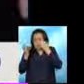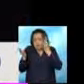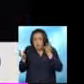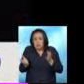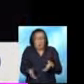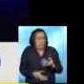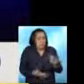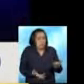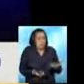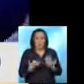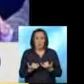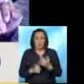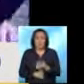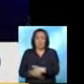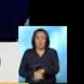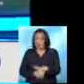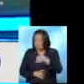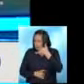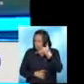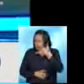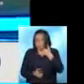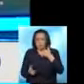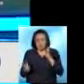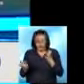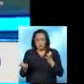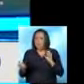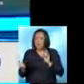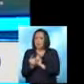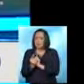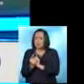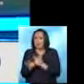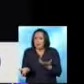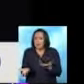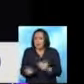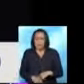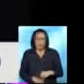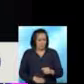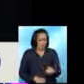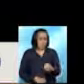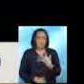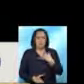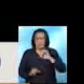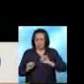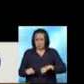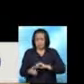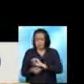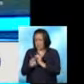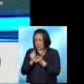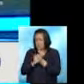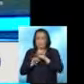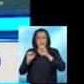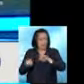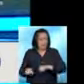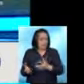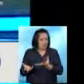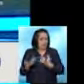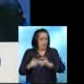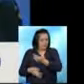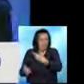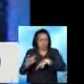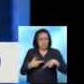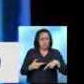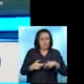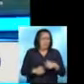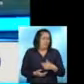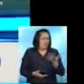Qué. Y ahora me llamas, me quieres ver. Me juras que has cambiado y piensas en volver.